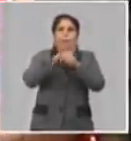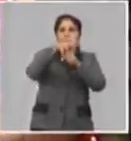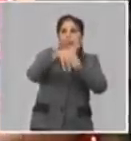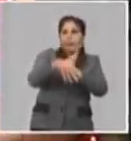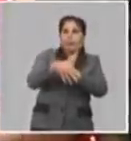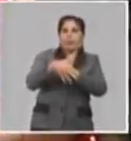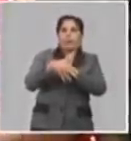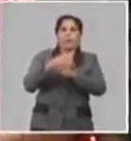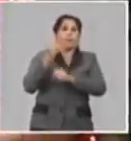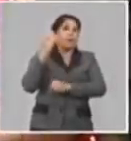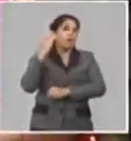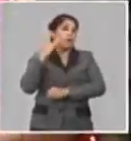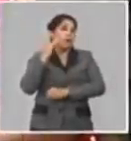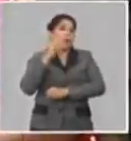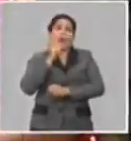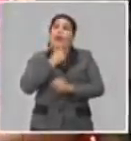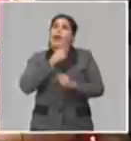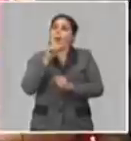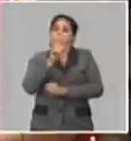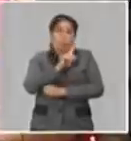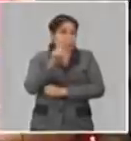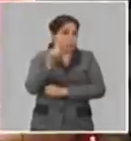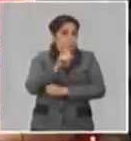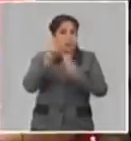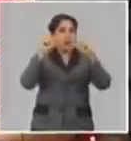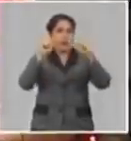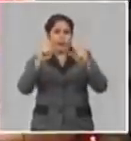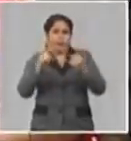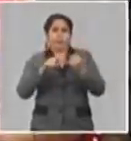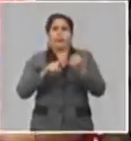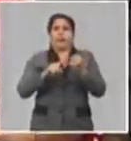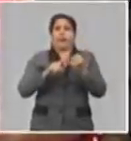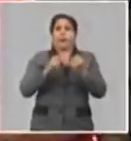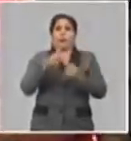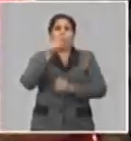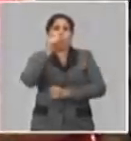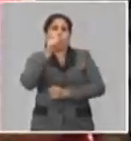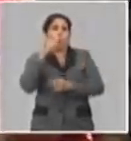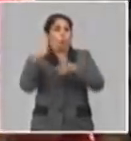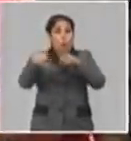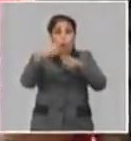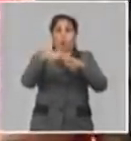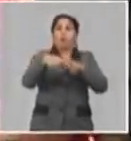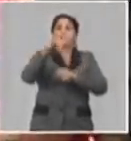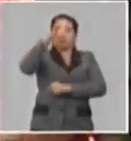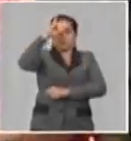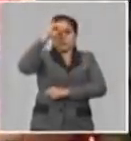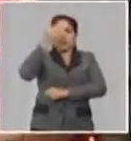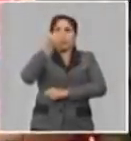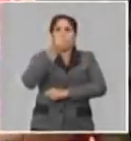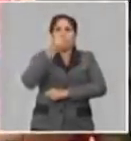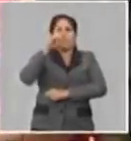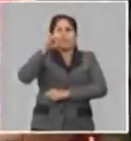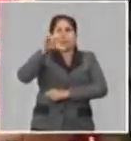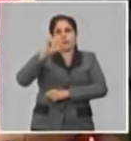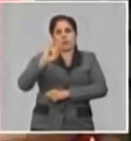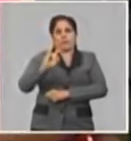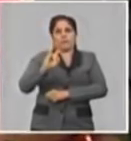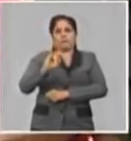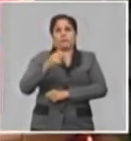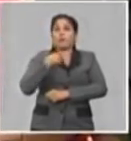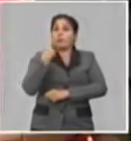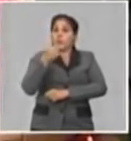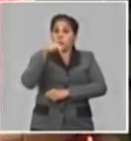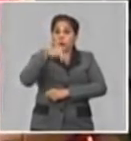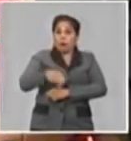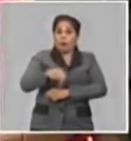no alcohólicas, y hay un conjunto de productos también que vamos a sostener en CUC. ¿Qué vamos a poner